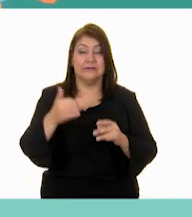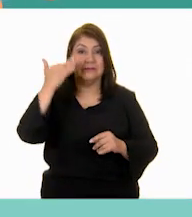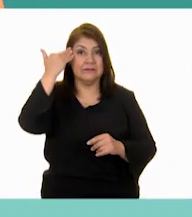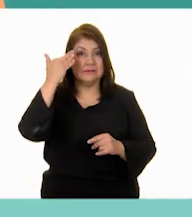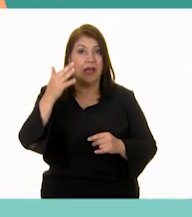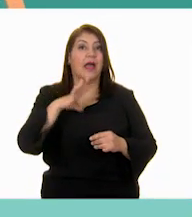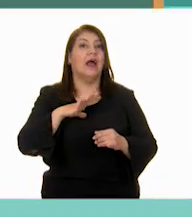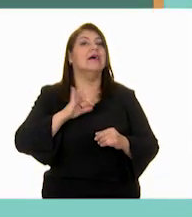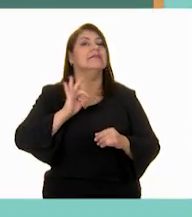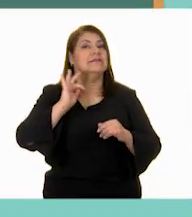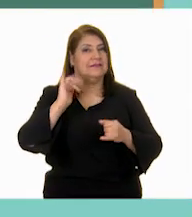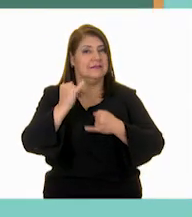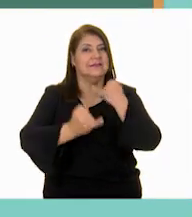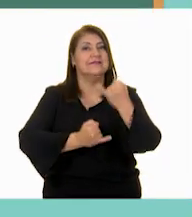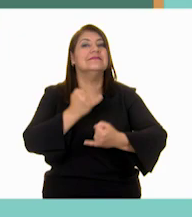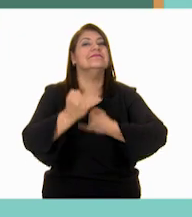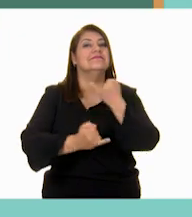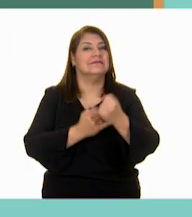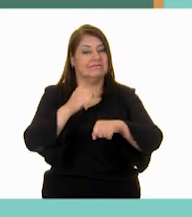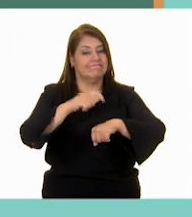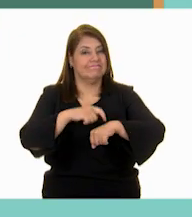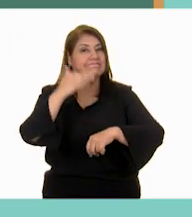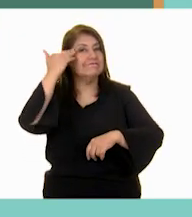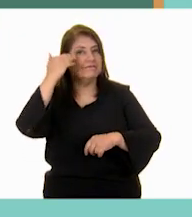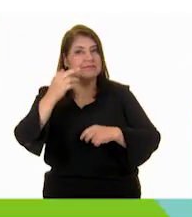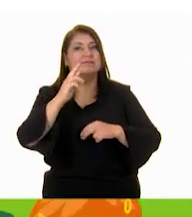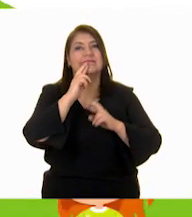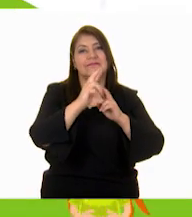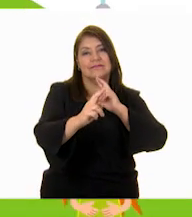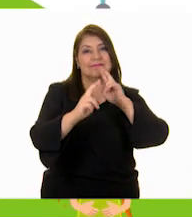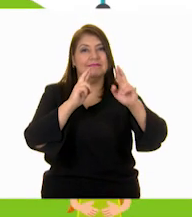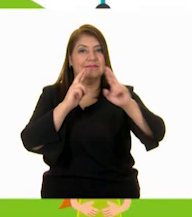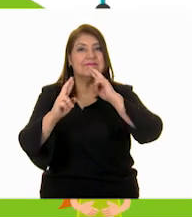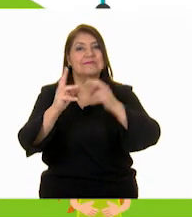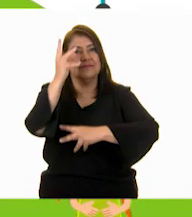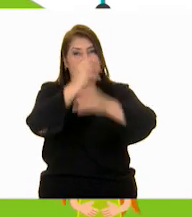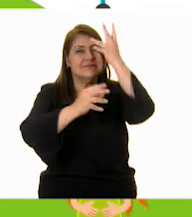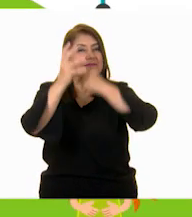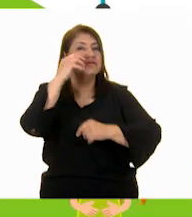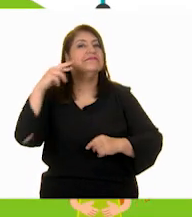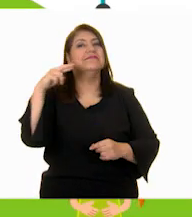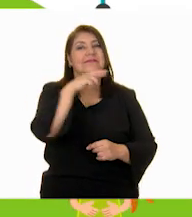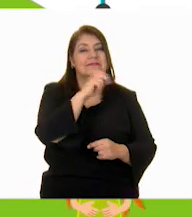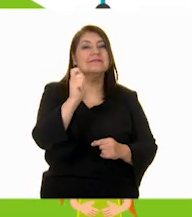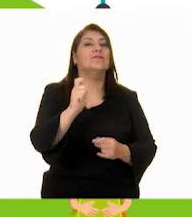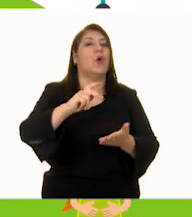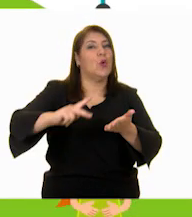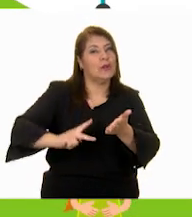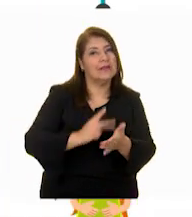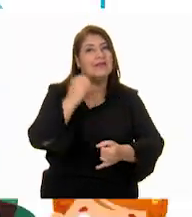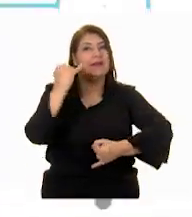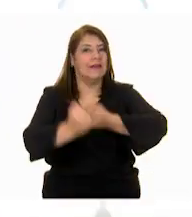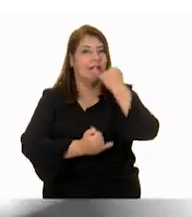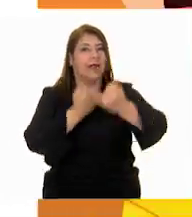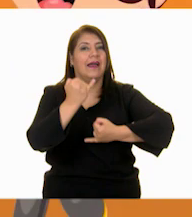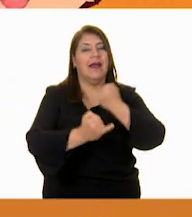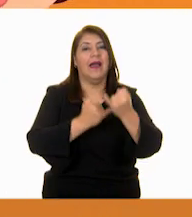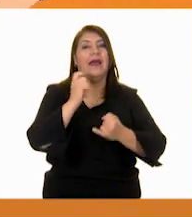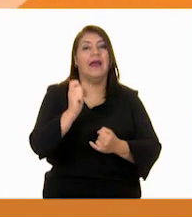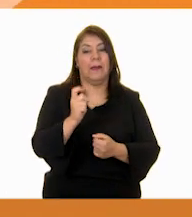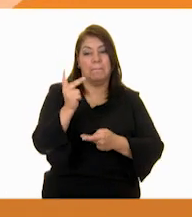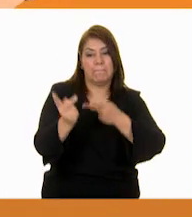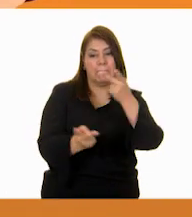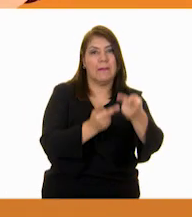Momento de jugar, tiempo de contestar. Aprende rápido y vuelve a jugar. Responde